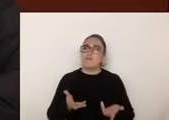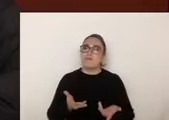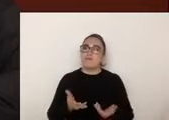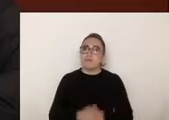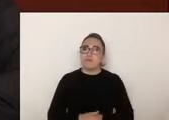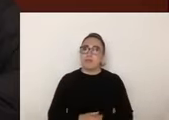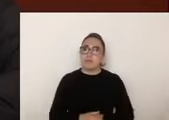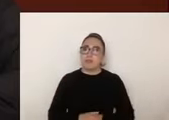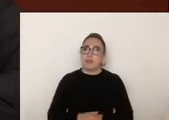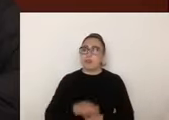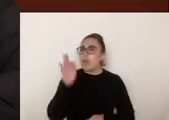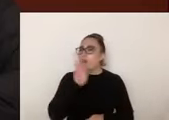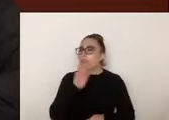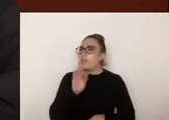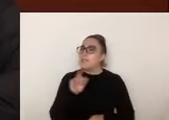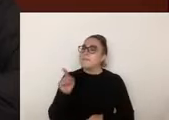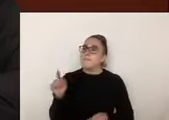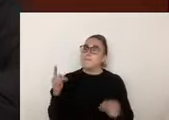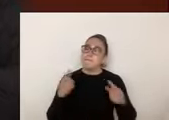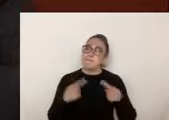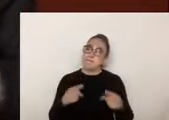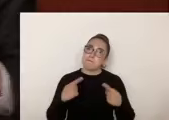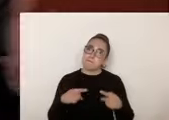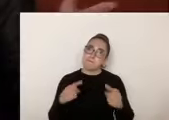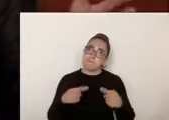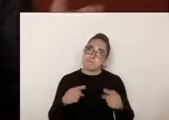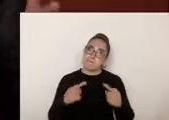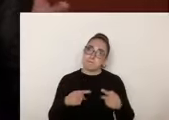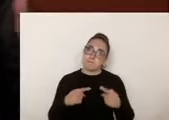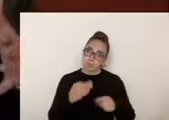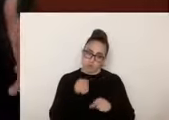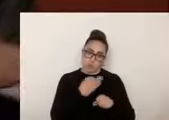en una situación de... Bueno, voy a poner un caso real.